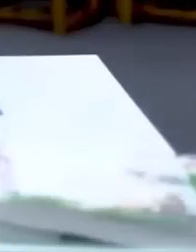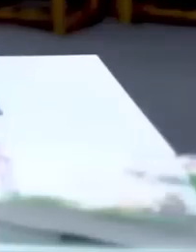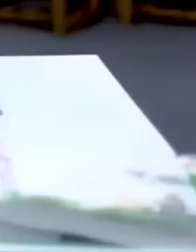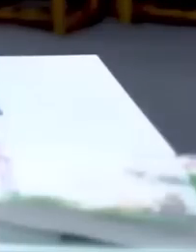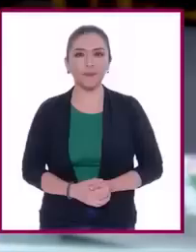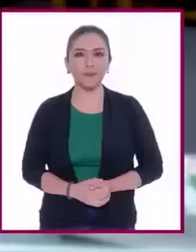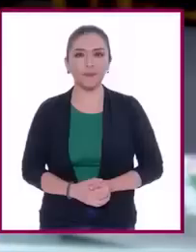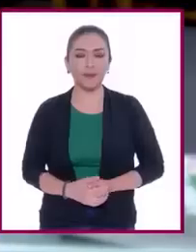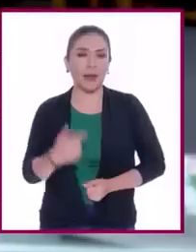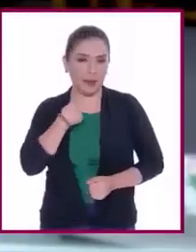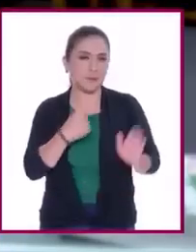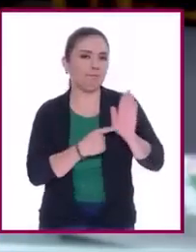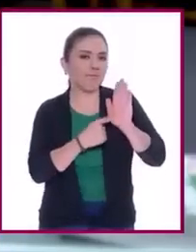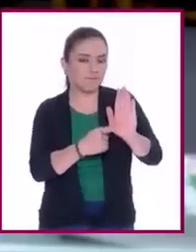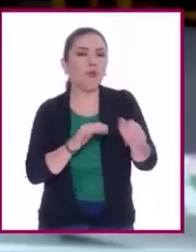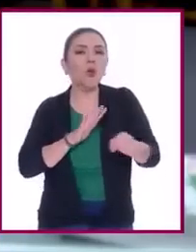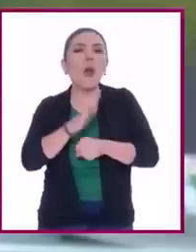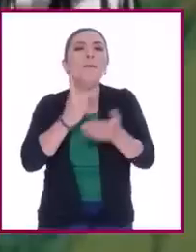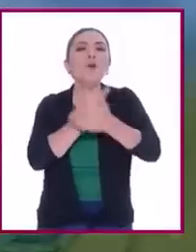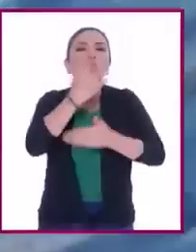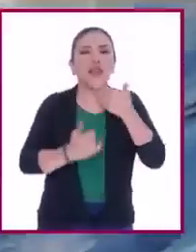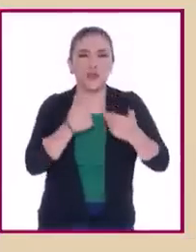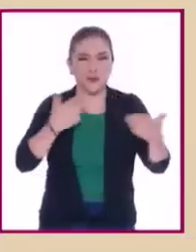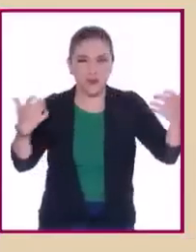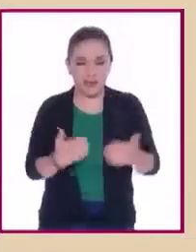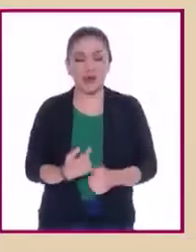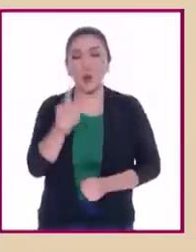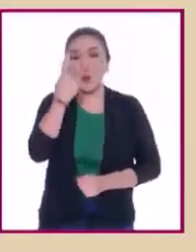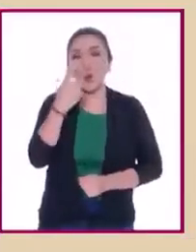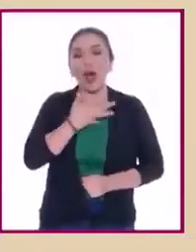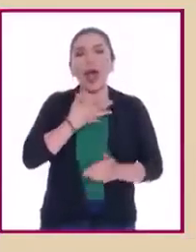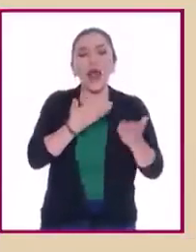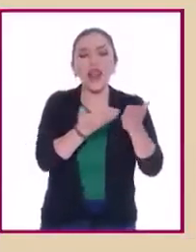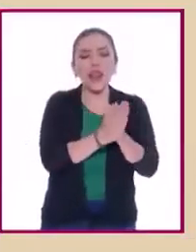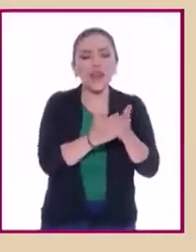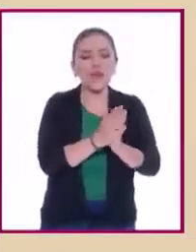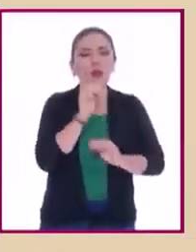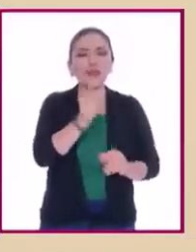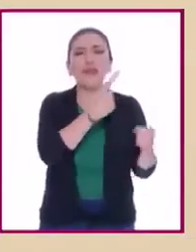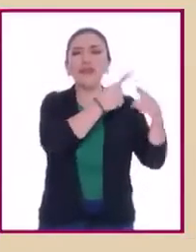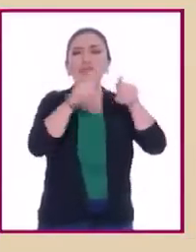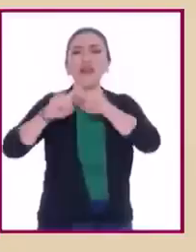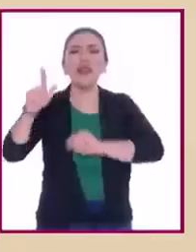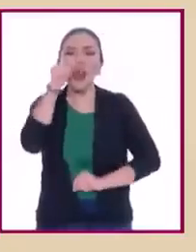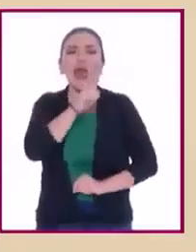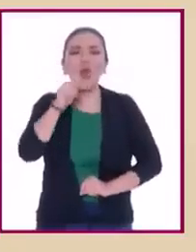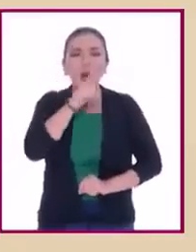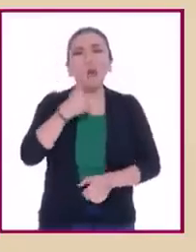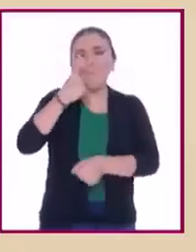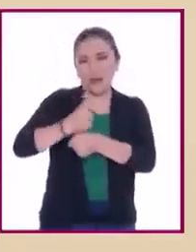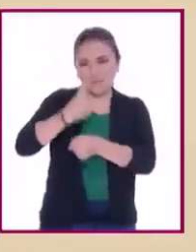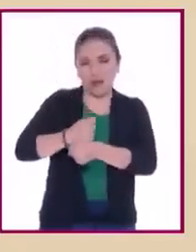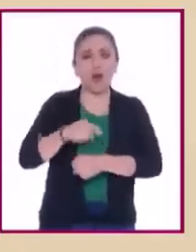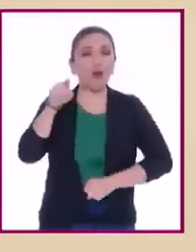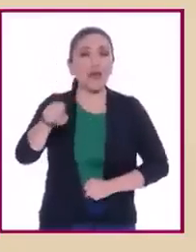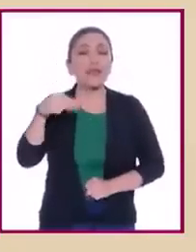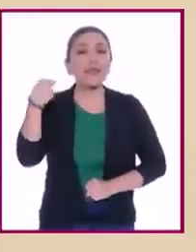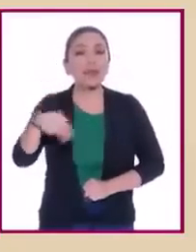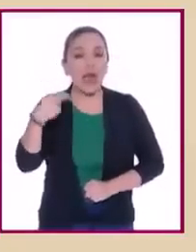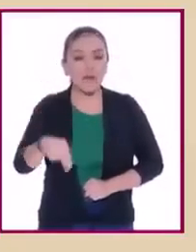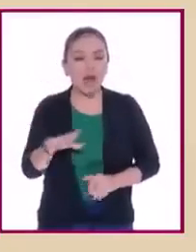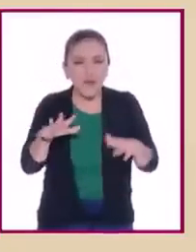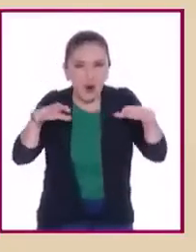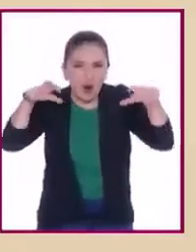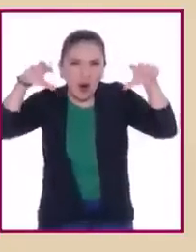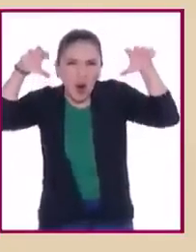voy a presentarles entre los proyectos que presenté uno que se encuentra en nuestro libro de múltiples lenguajes de primer año se llama el